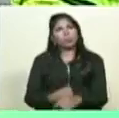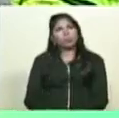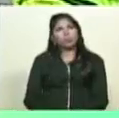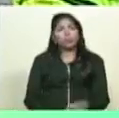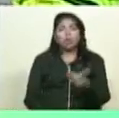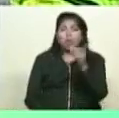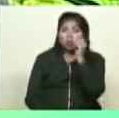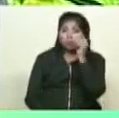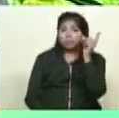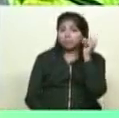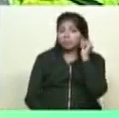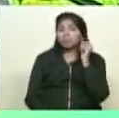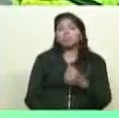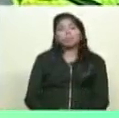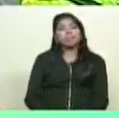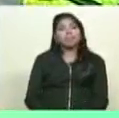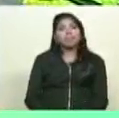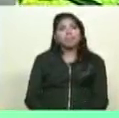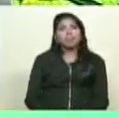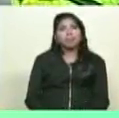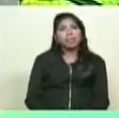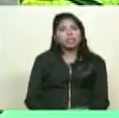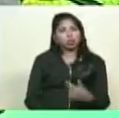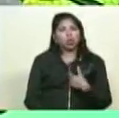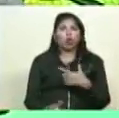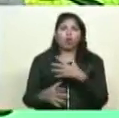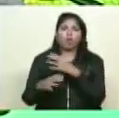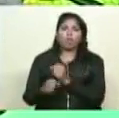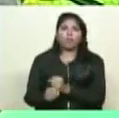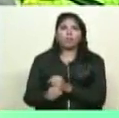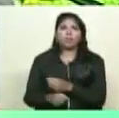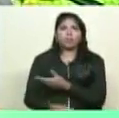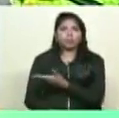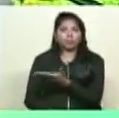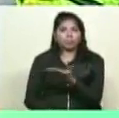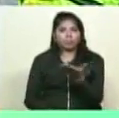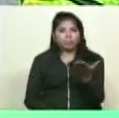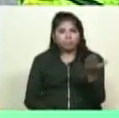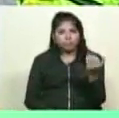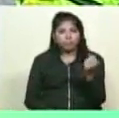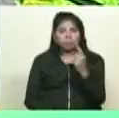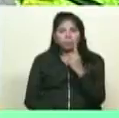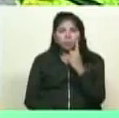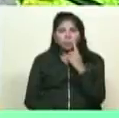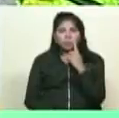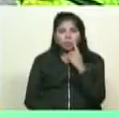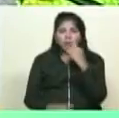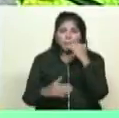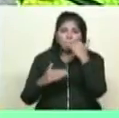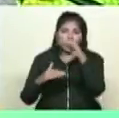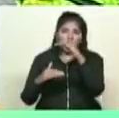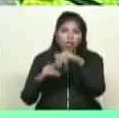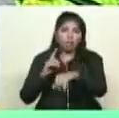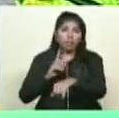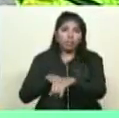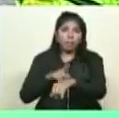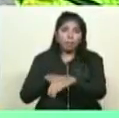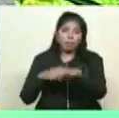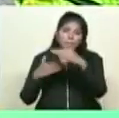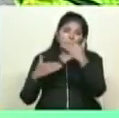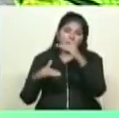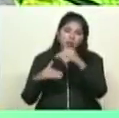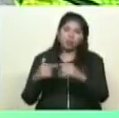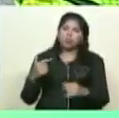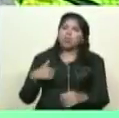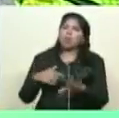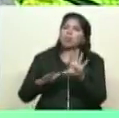hermanas y compañeras. Yo les voy a confiar que le tengo miedo a los plazos. porque uno a veces dice, les doy un plazo